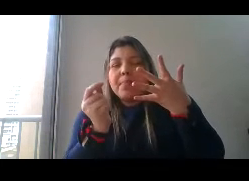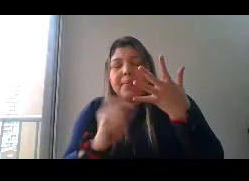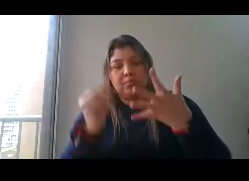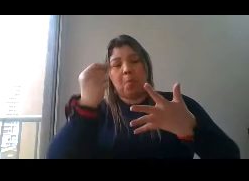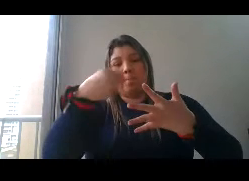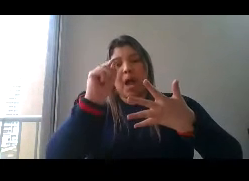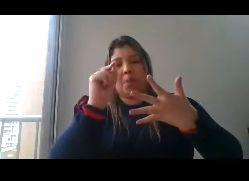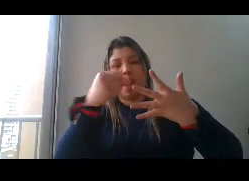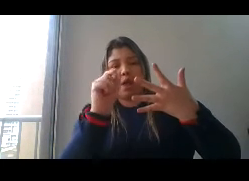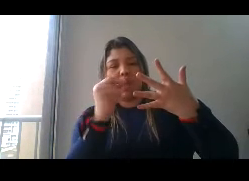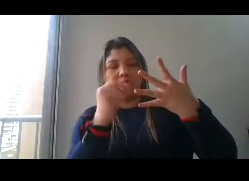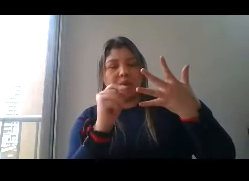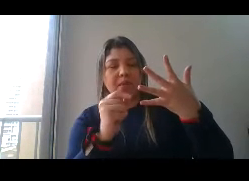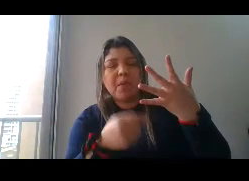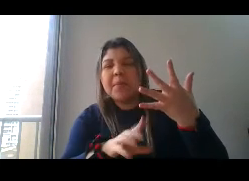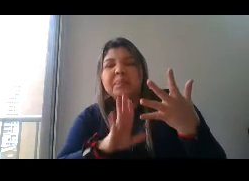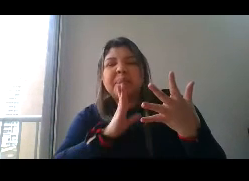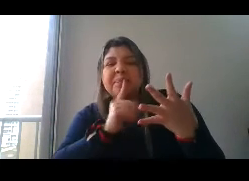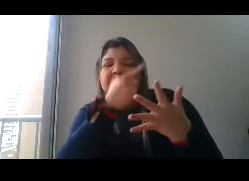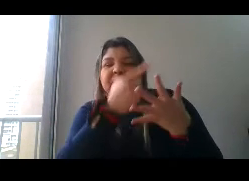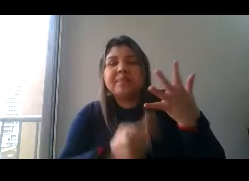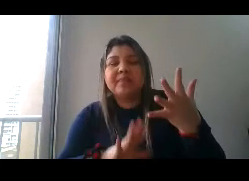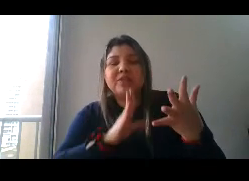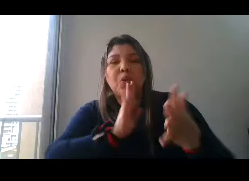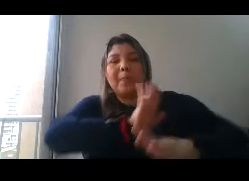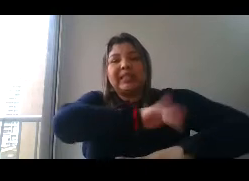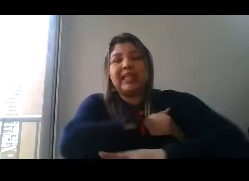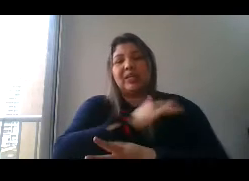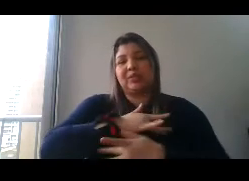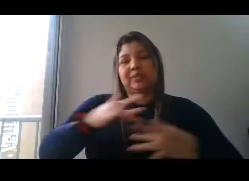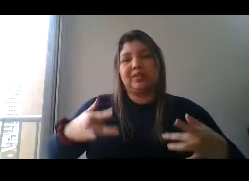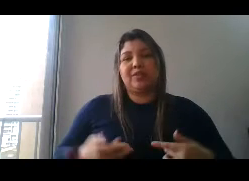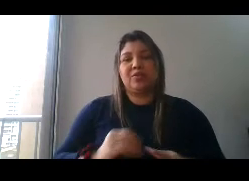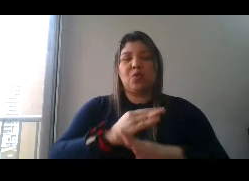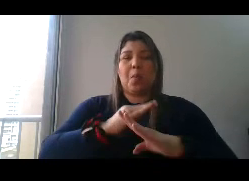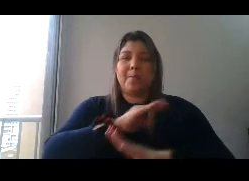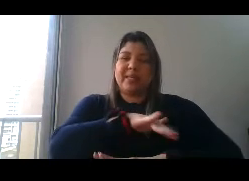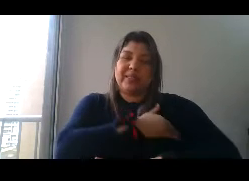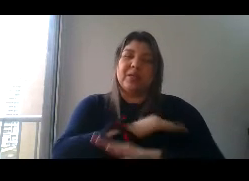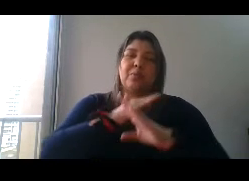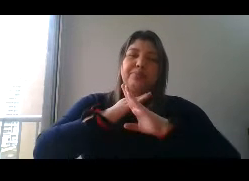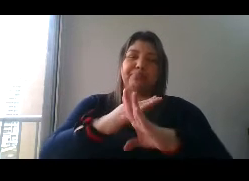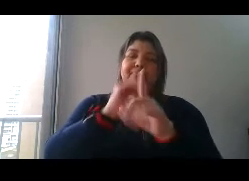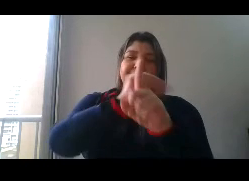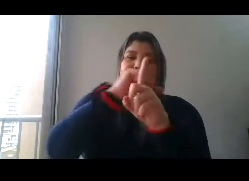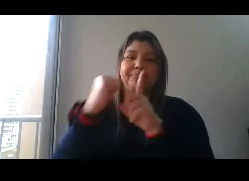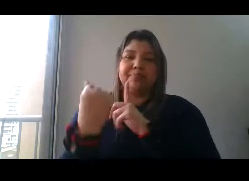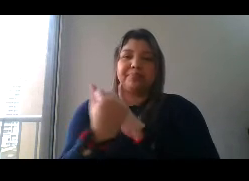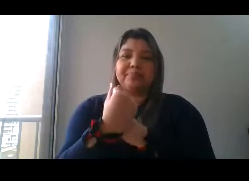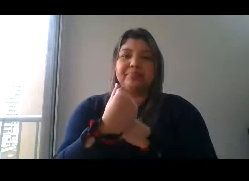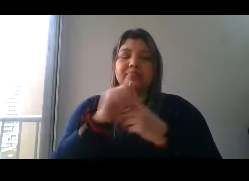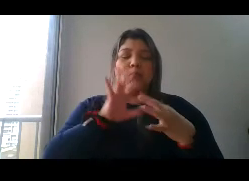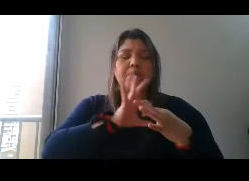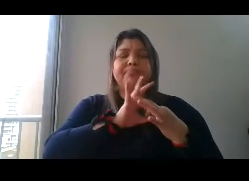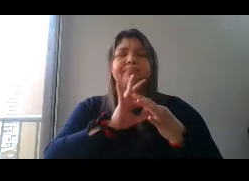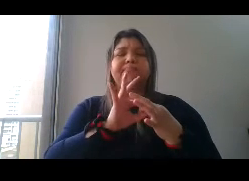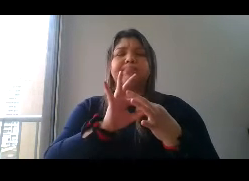que establece el Ministerio de Salud y la Protección Social y que son requisitos que vienen alineados